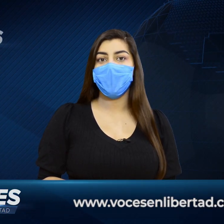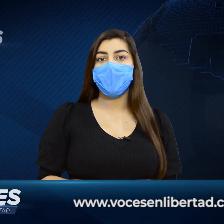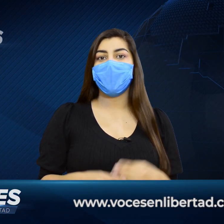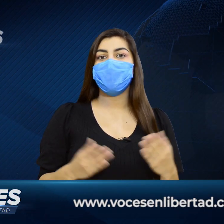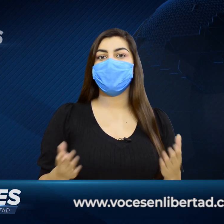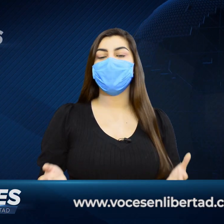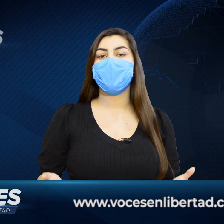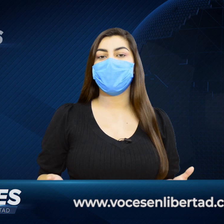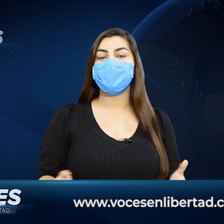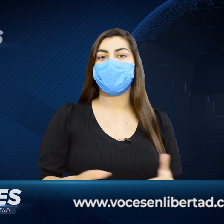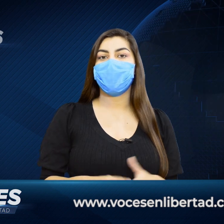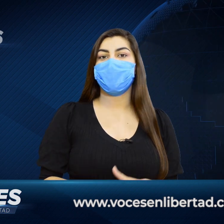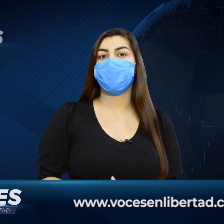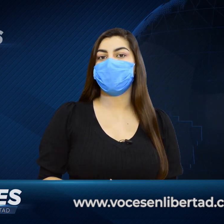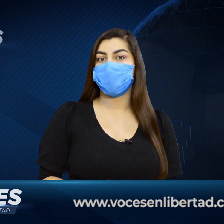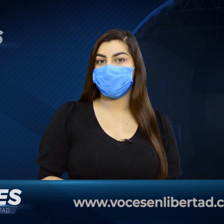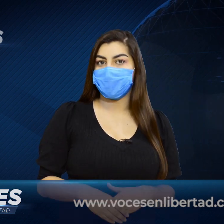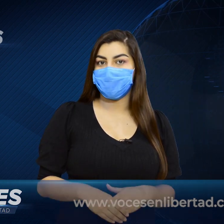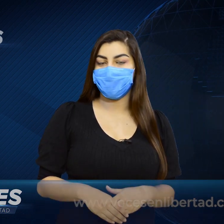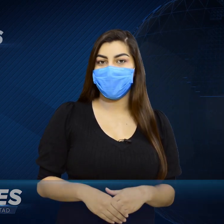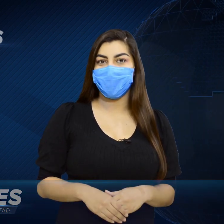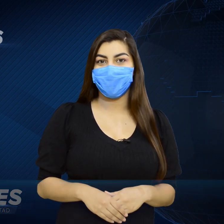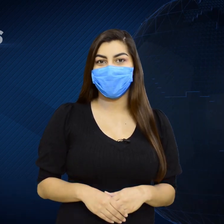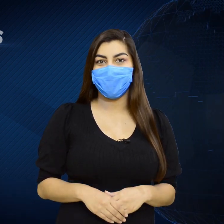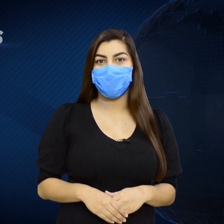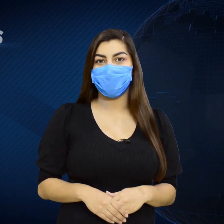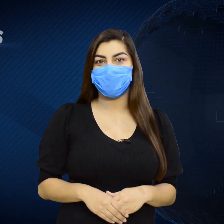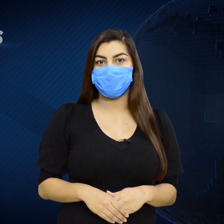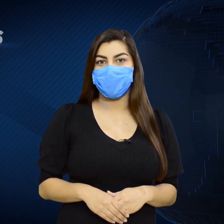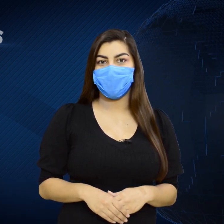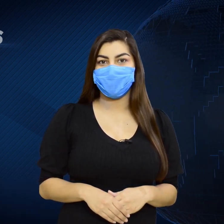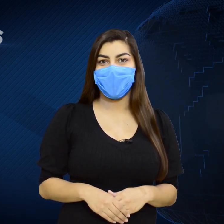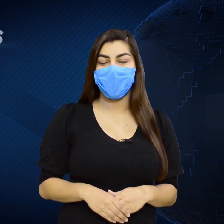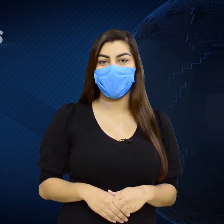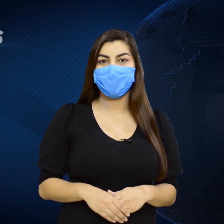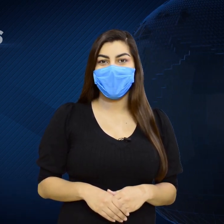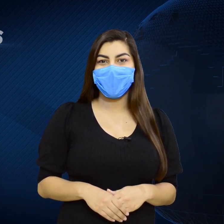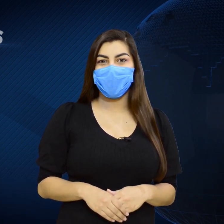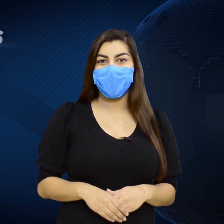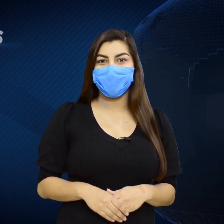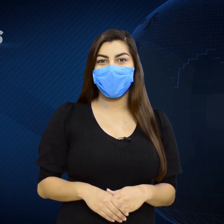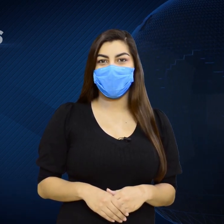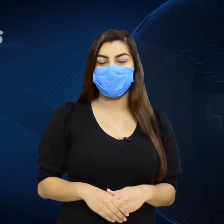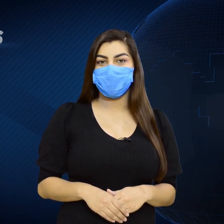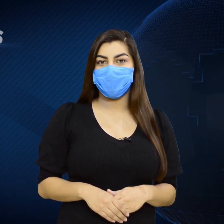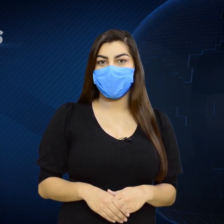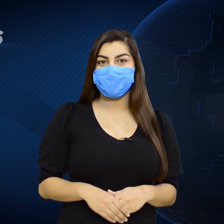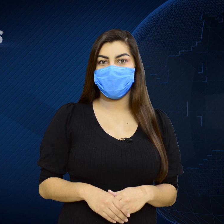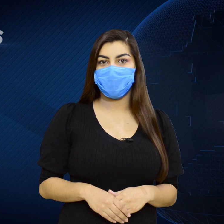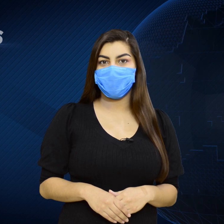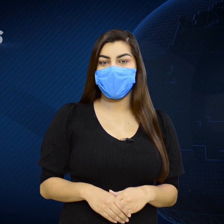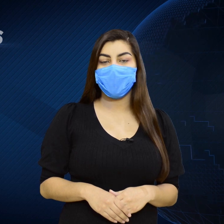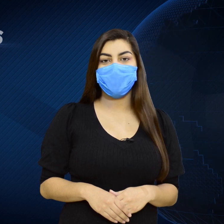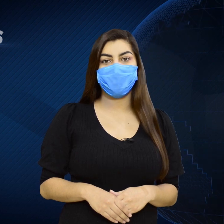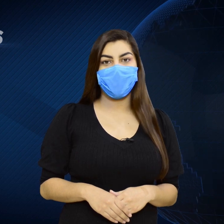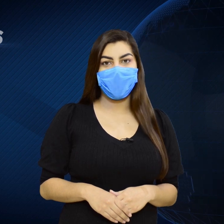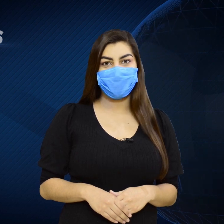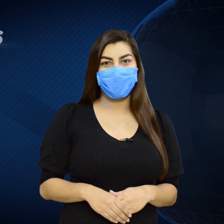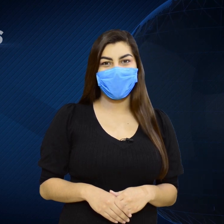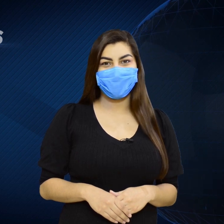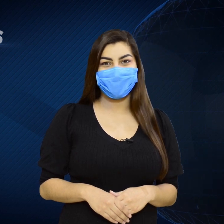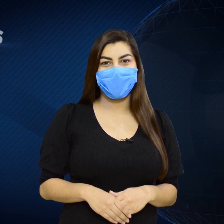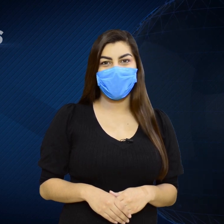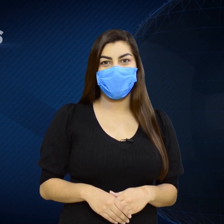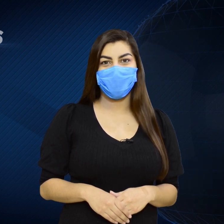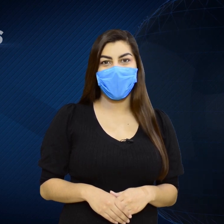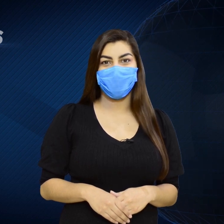www.vocesenlibertad.com para que usted siempre esté pendiente de nuestro contenido y el contenido de nuestros medios aliados. Recuerde que nuestro deber es informar y su derecho